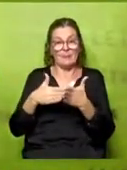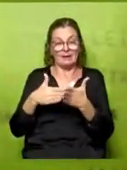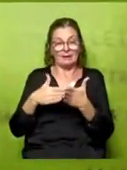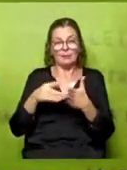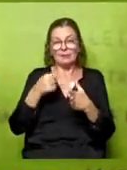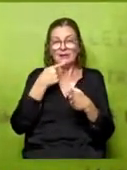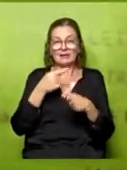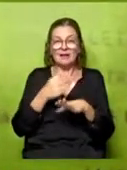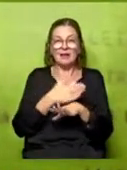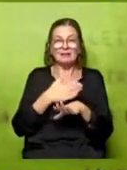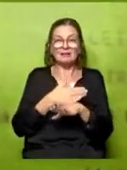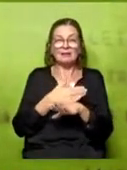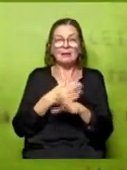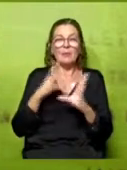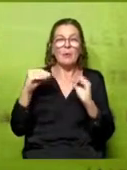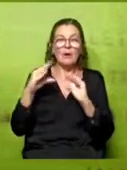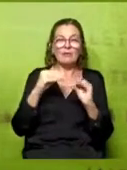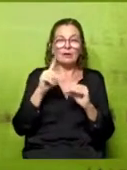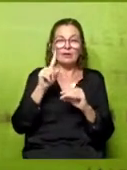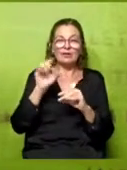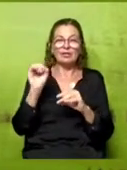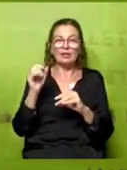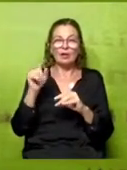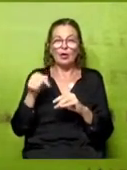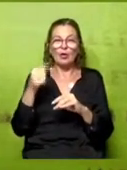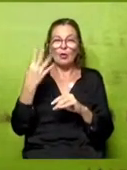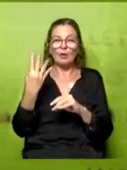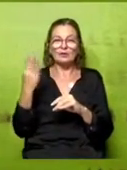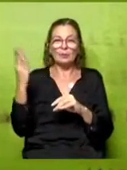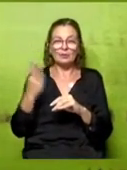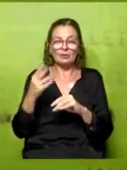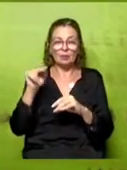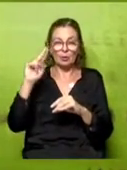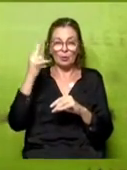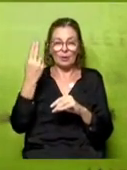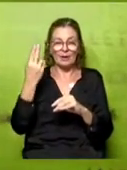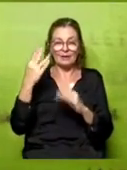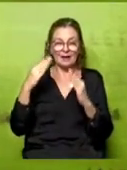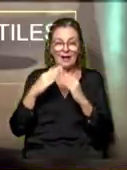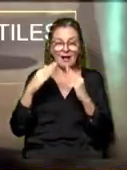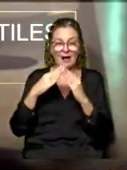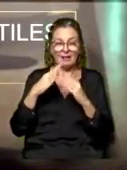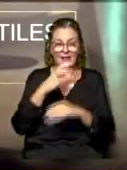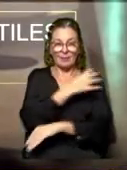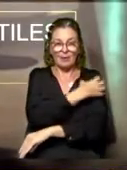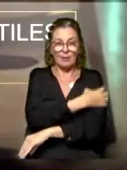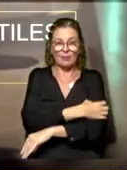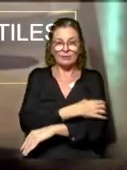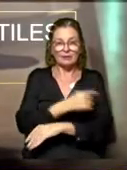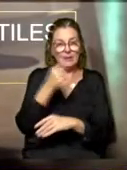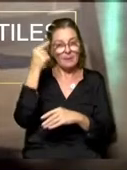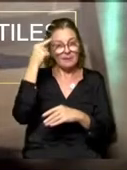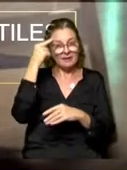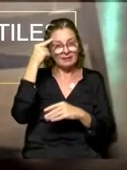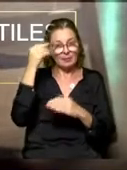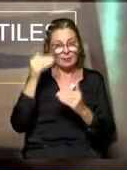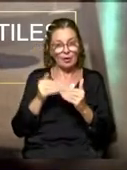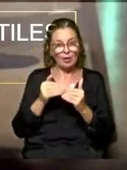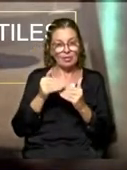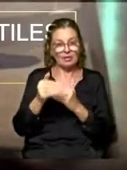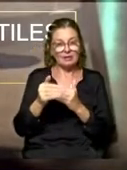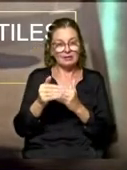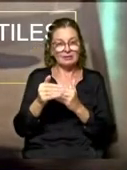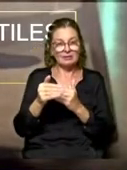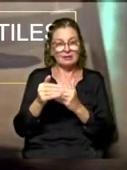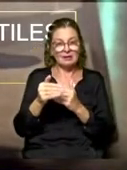mencionaba Mauricio, estamos hablando de un 10,4% de personas en Uruguay que viven en hogares pobres. Si pensamos la distancia entre el esfuerzo